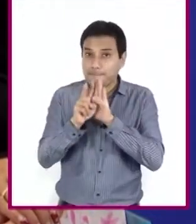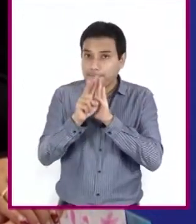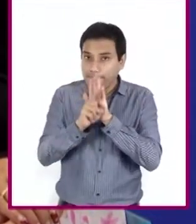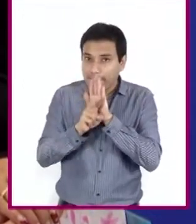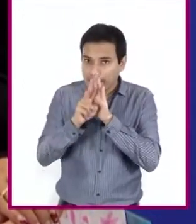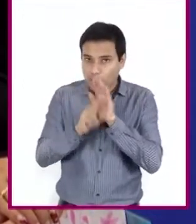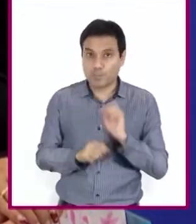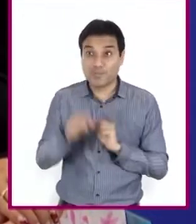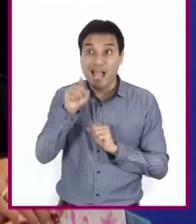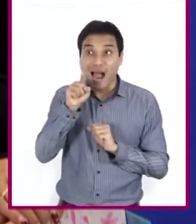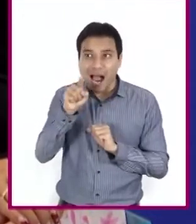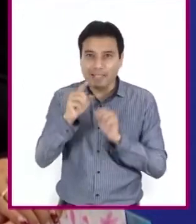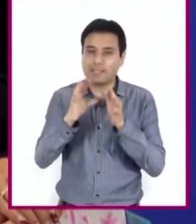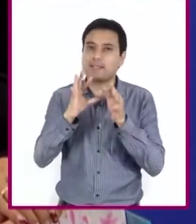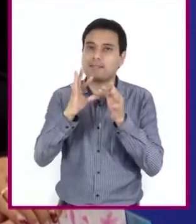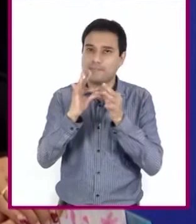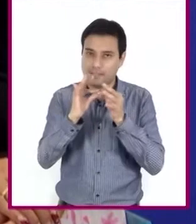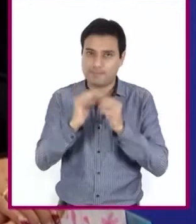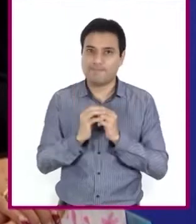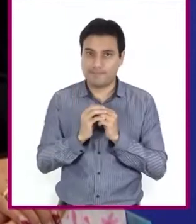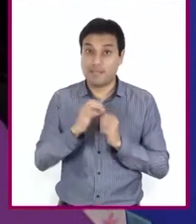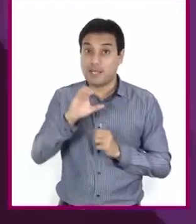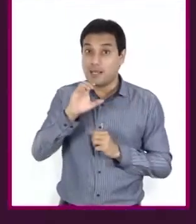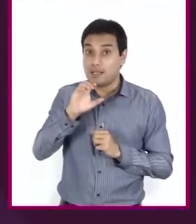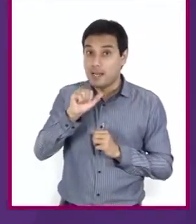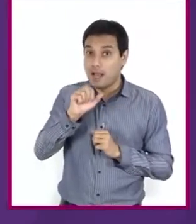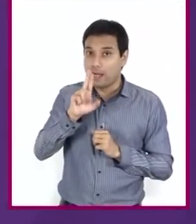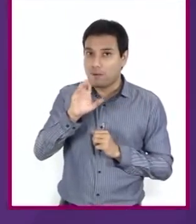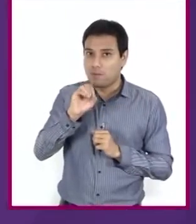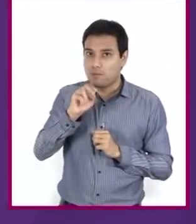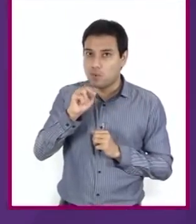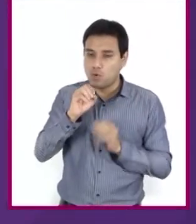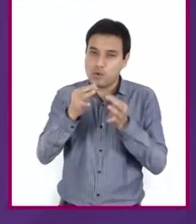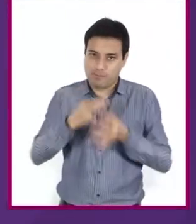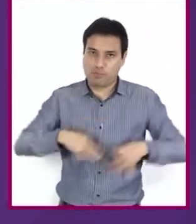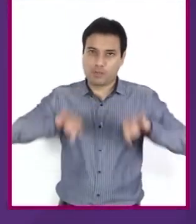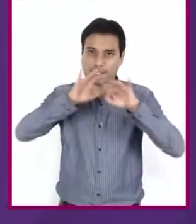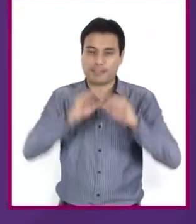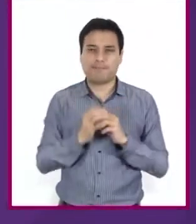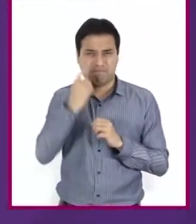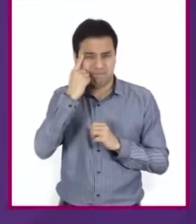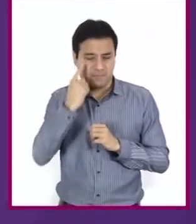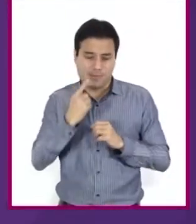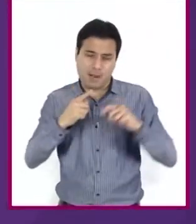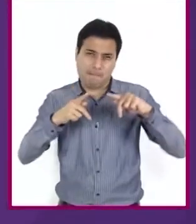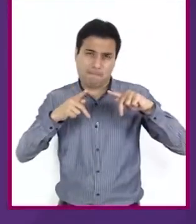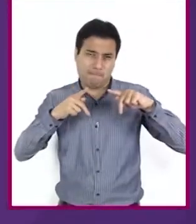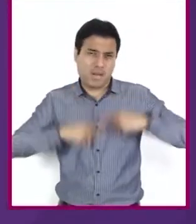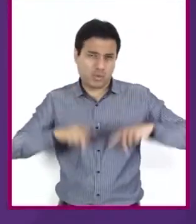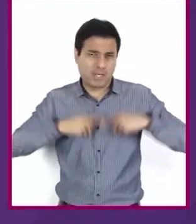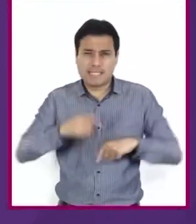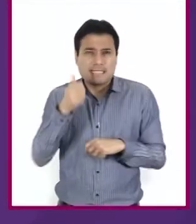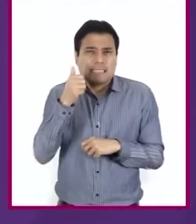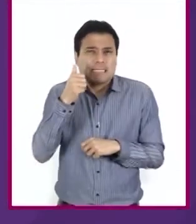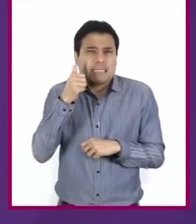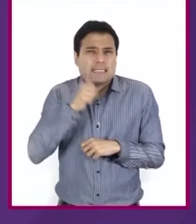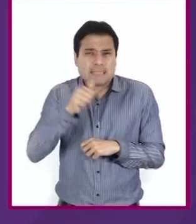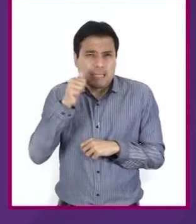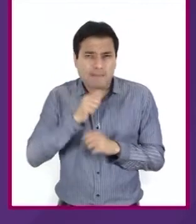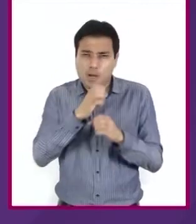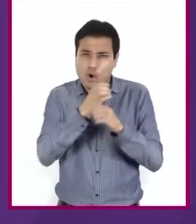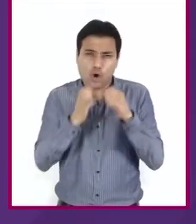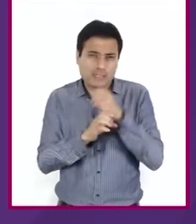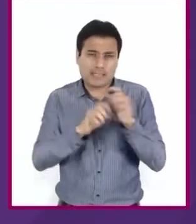nos explican la importancia del carbono en la vida. El ser humano siempre ha tratado de clasificar la materia. En